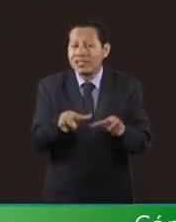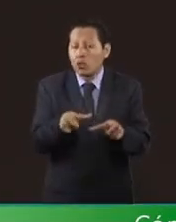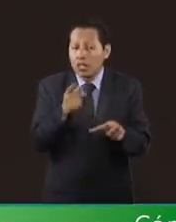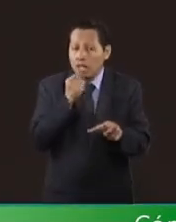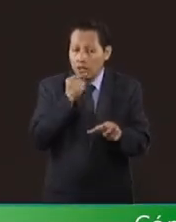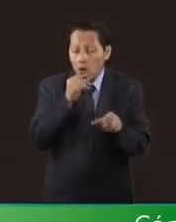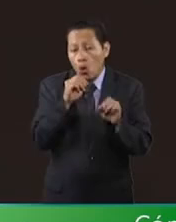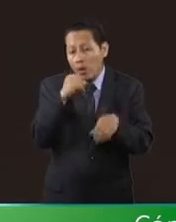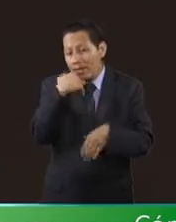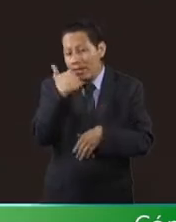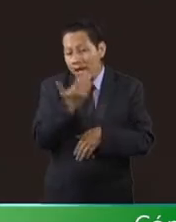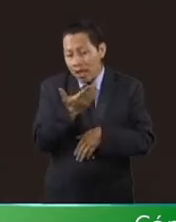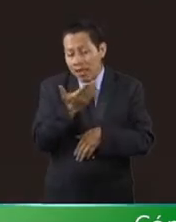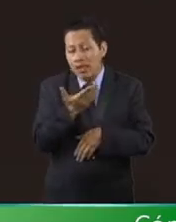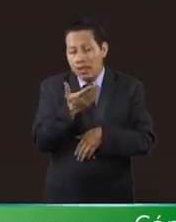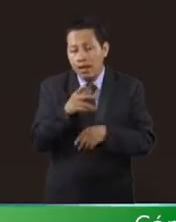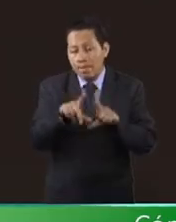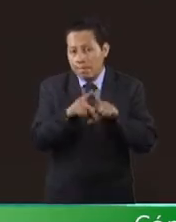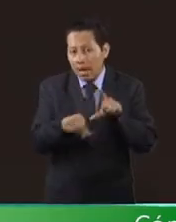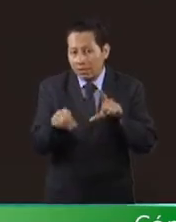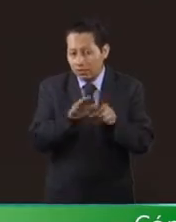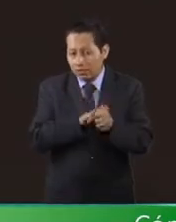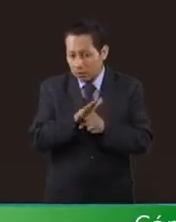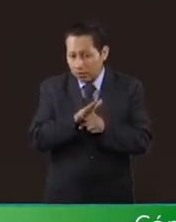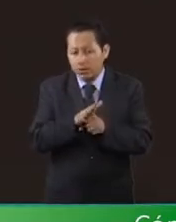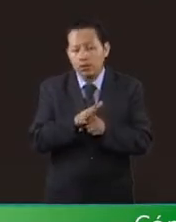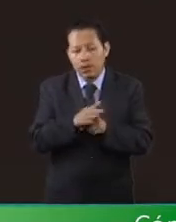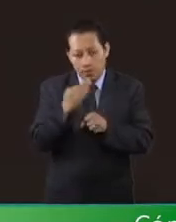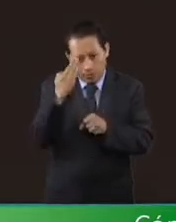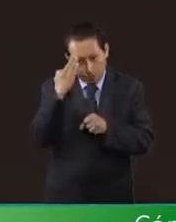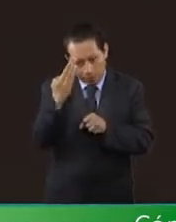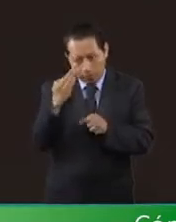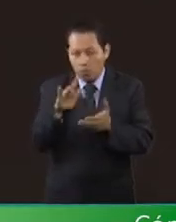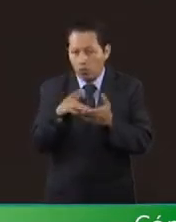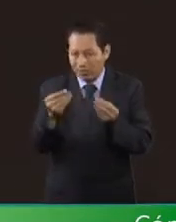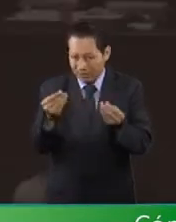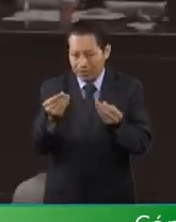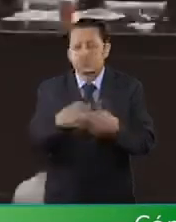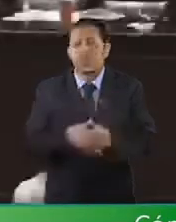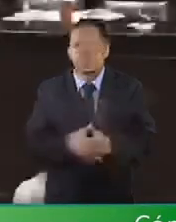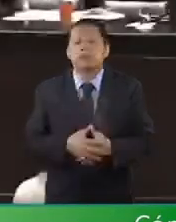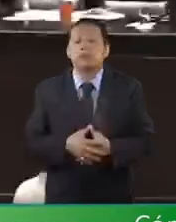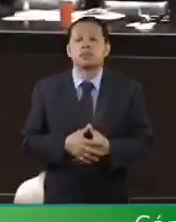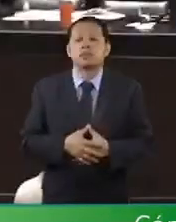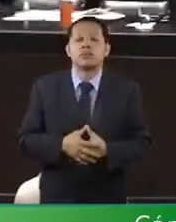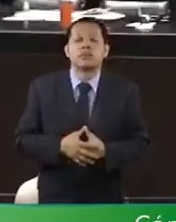o quieren militarizar al país? Al tiempo, señores. Muchas gracias, señora presidenta.